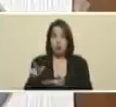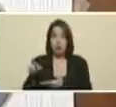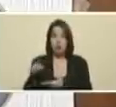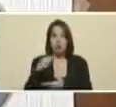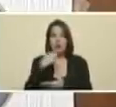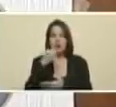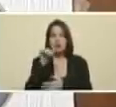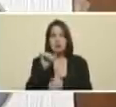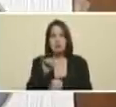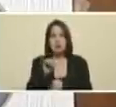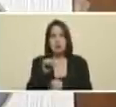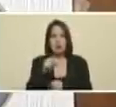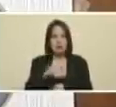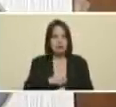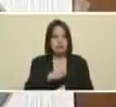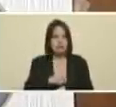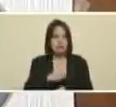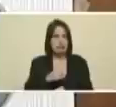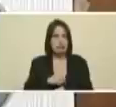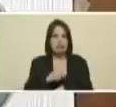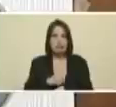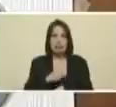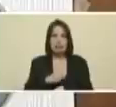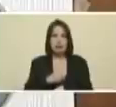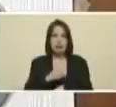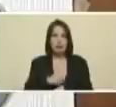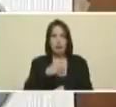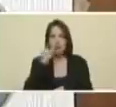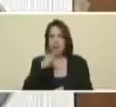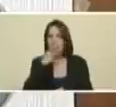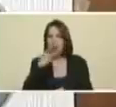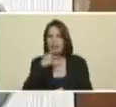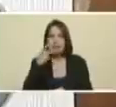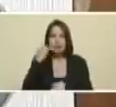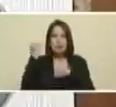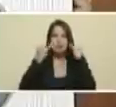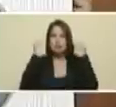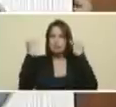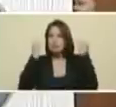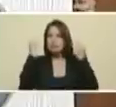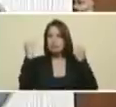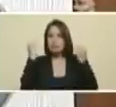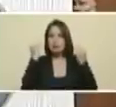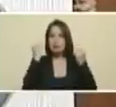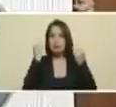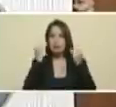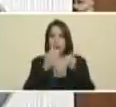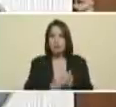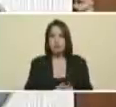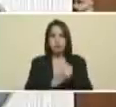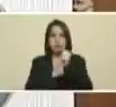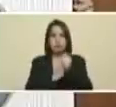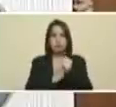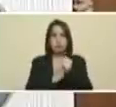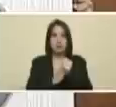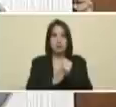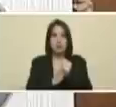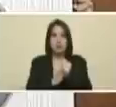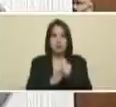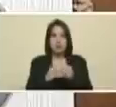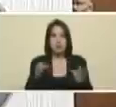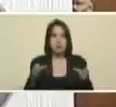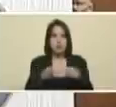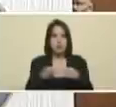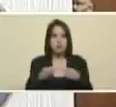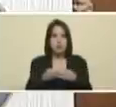cuando por motivos políticos, ideológicos, le tocó encabezar el proyecto Tendencia